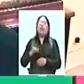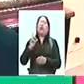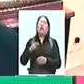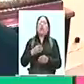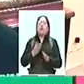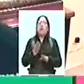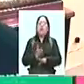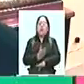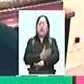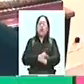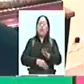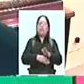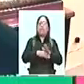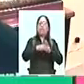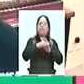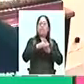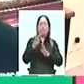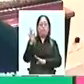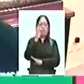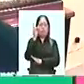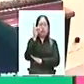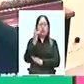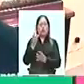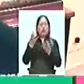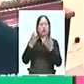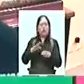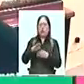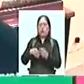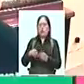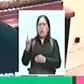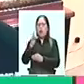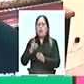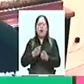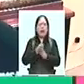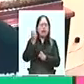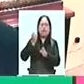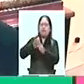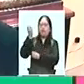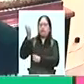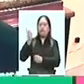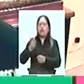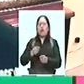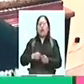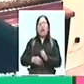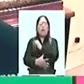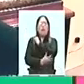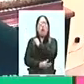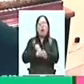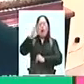ralentización del crecimiento, y no queremos que el país, que todo lo que ha ganado el país en términos de disminución de la